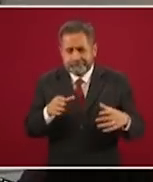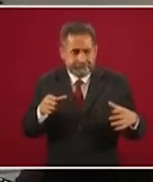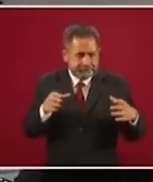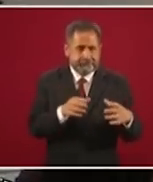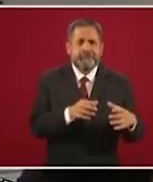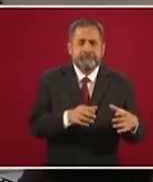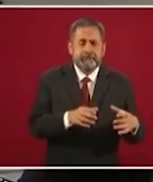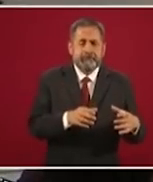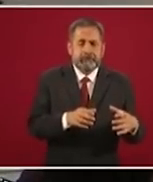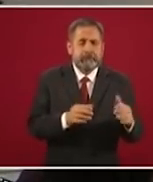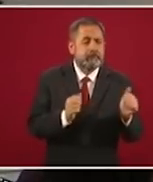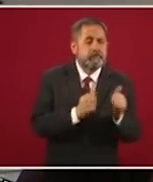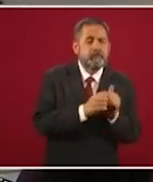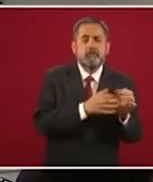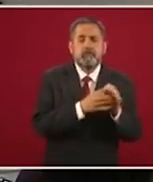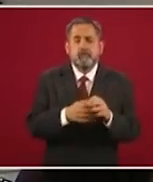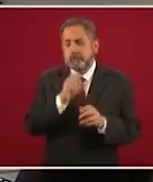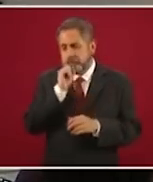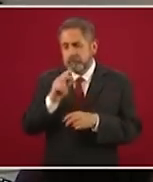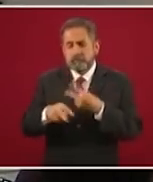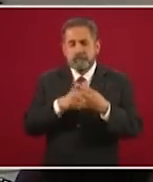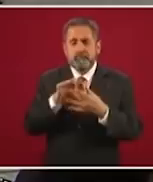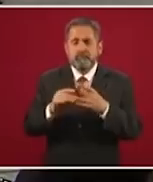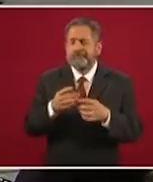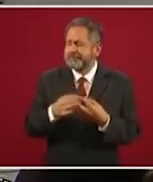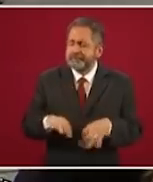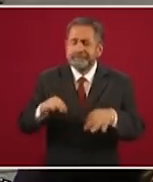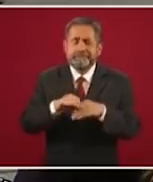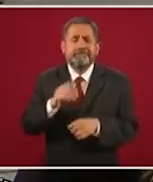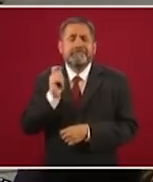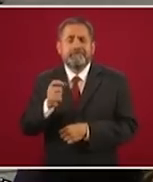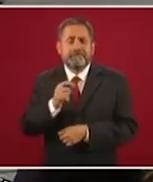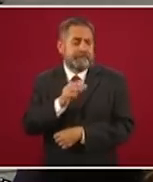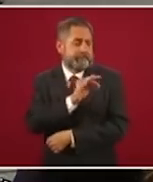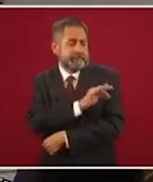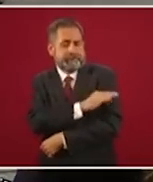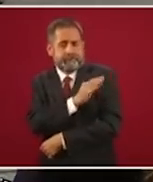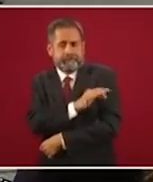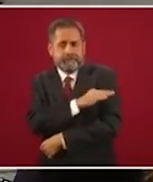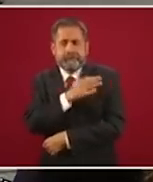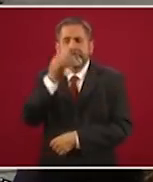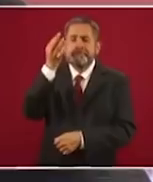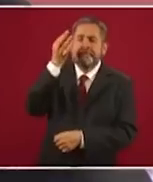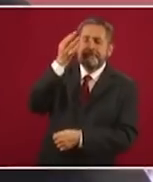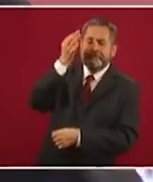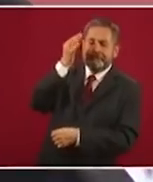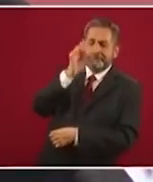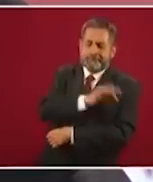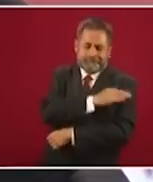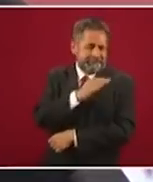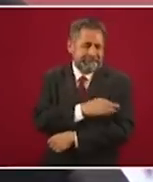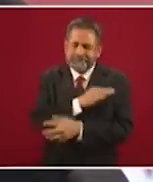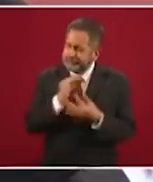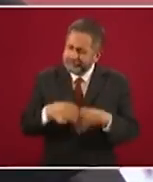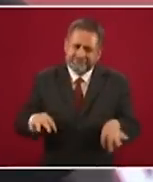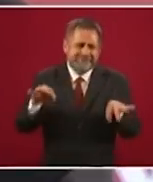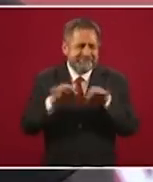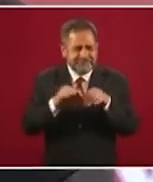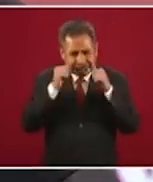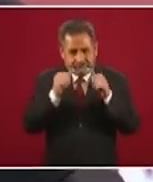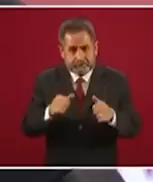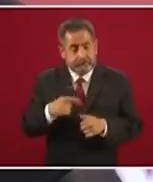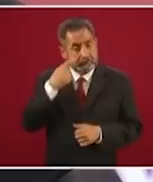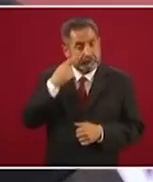muy ligado a lo que también se conduce, las vacunas. Nuestro país es ejemplo de un logro, si no